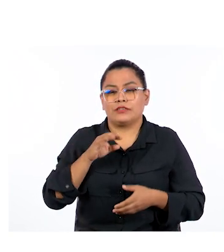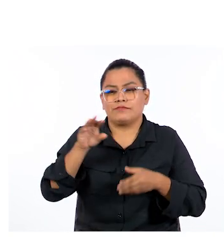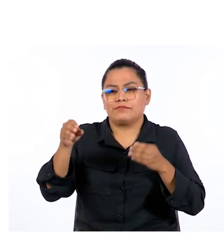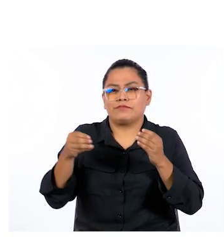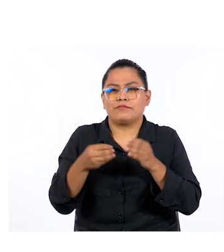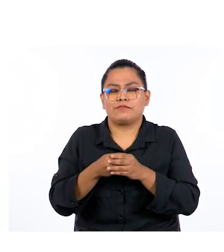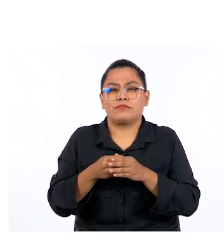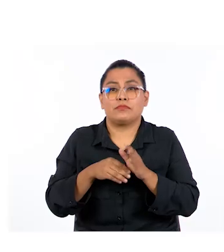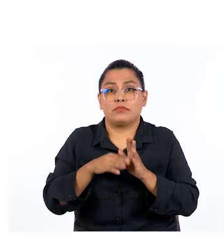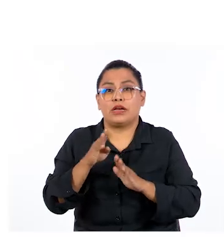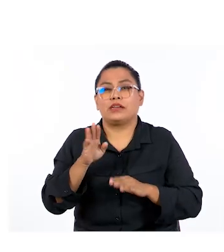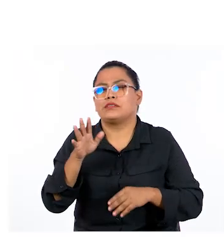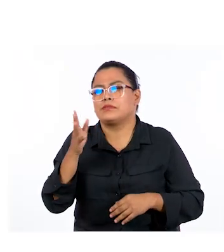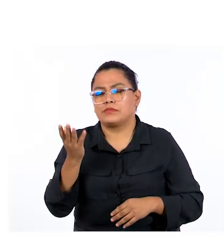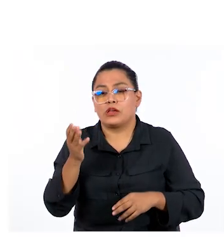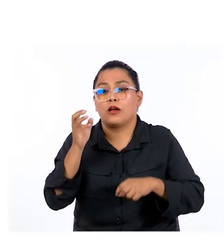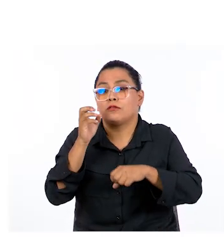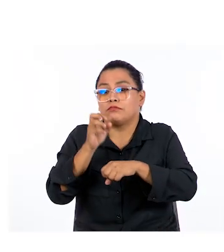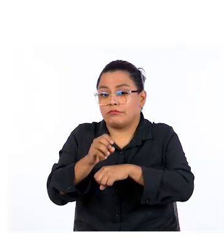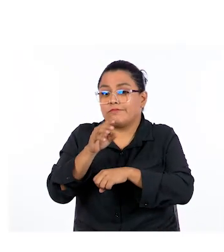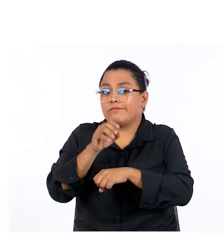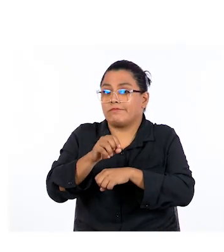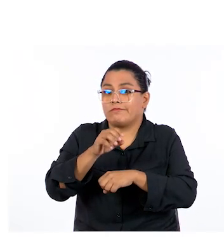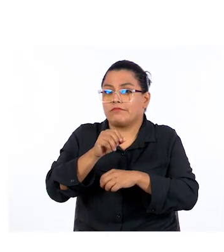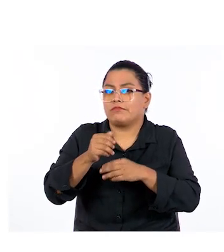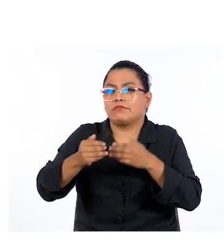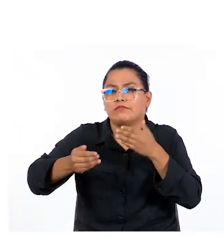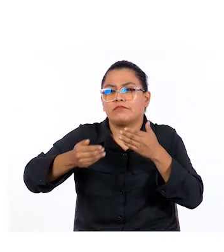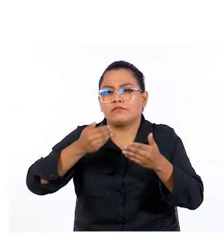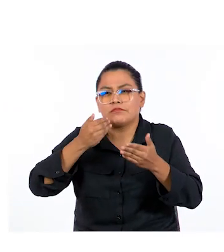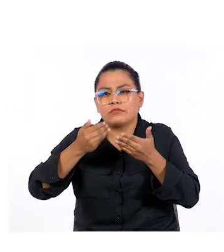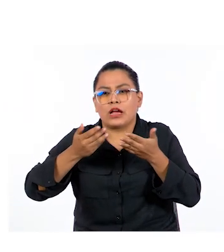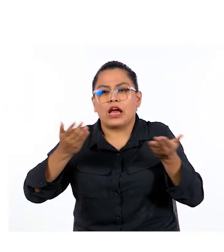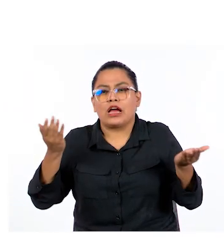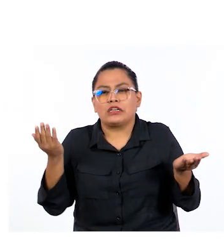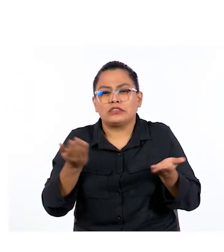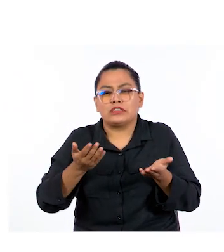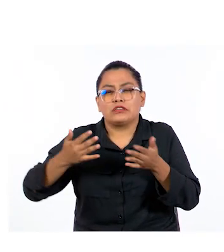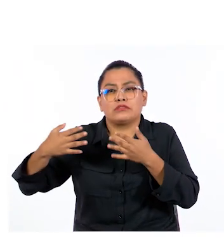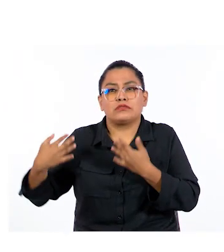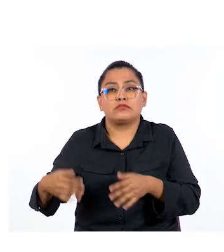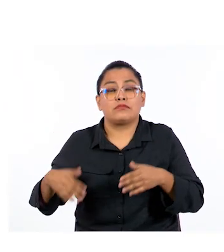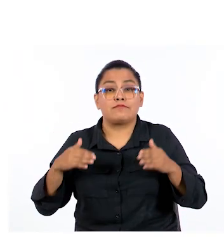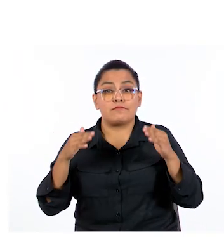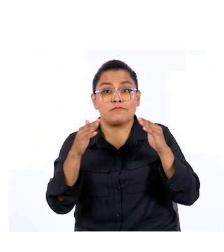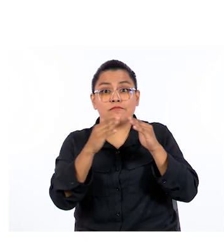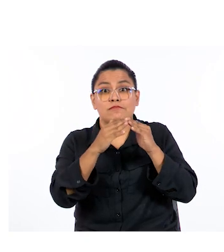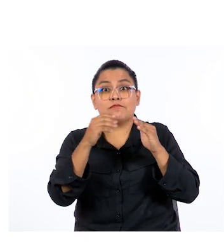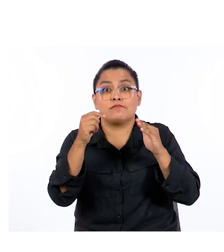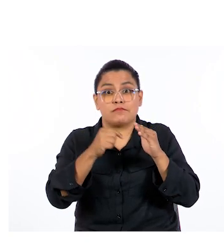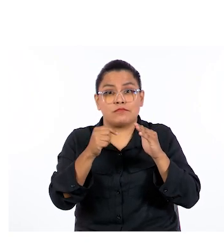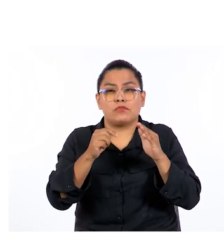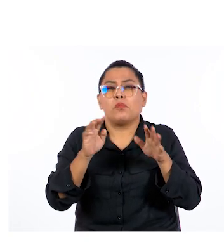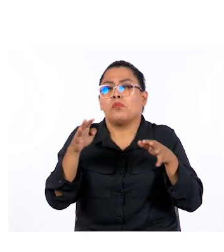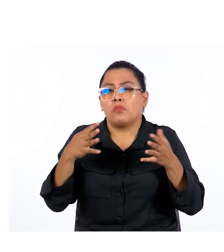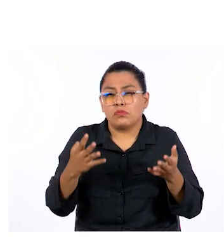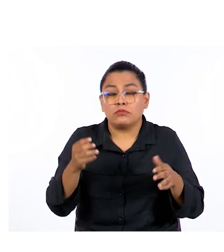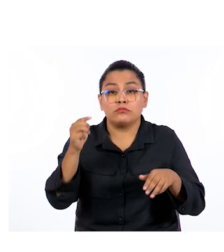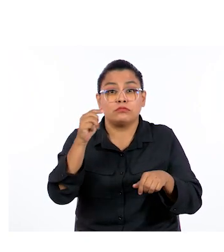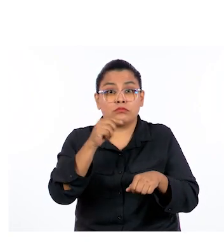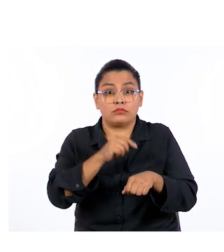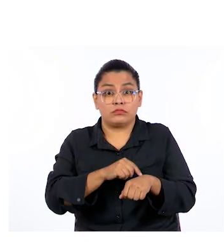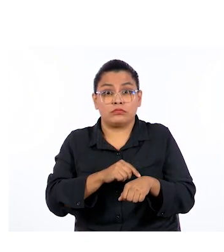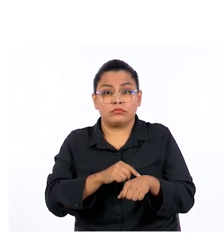una más, que es una orientación de cómo abordar la actividad en casa. Esto debido a que es en ese momento